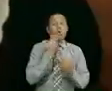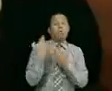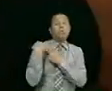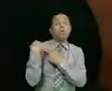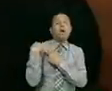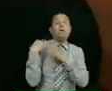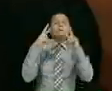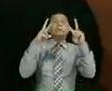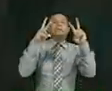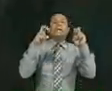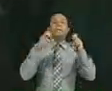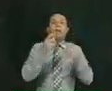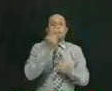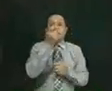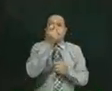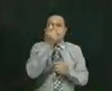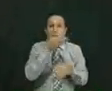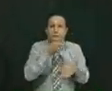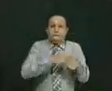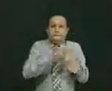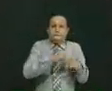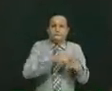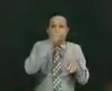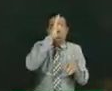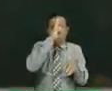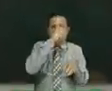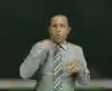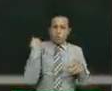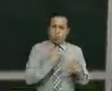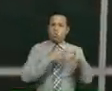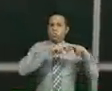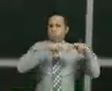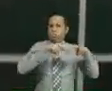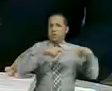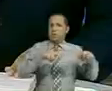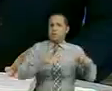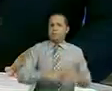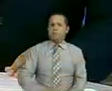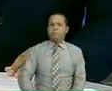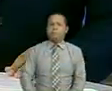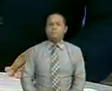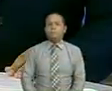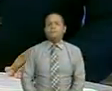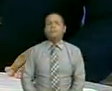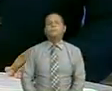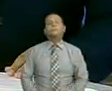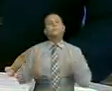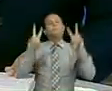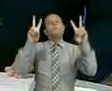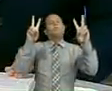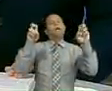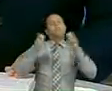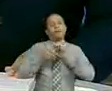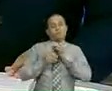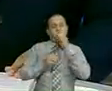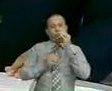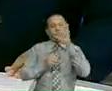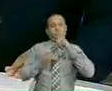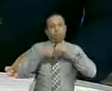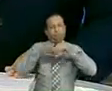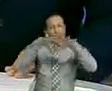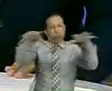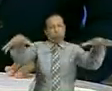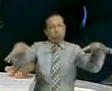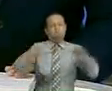la ciudad de Guayaquil. Informó Héctor Romero. En cuanto a la pandemia, el ministro de Salud, Juan Carlos